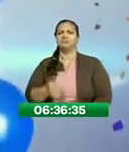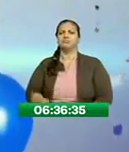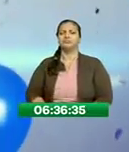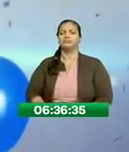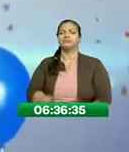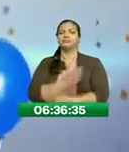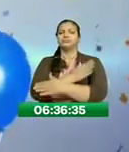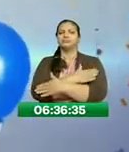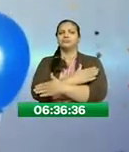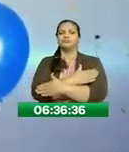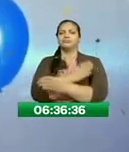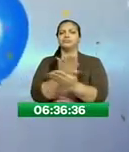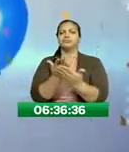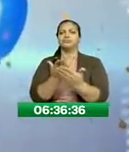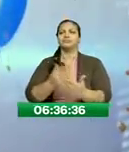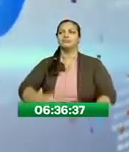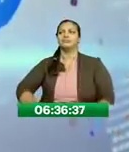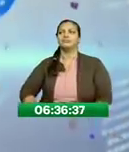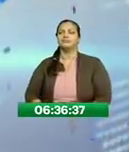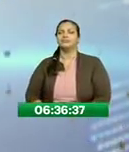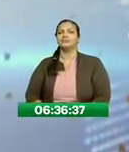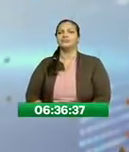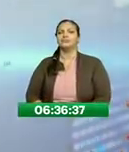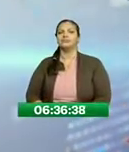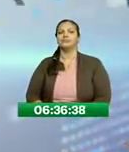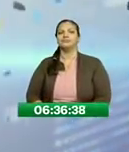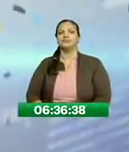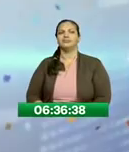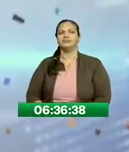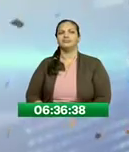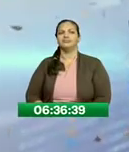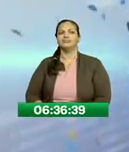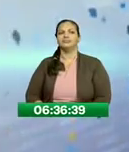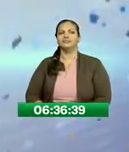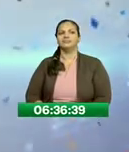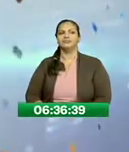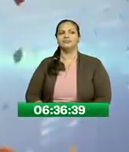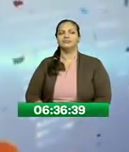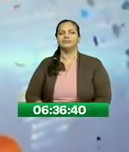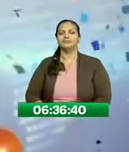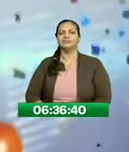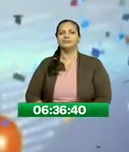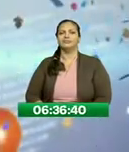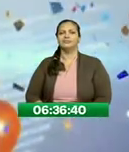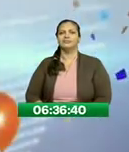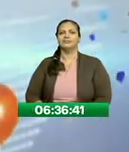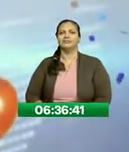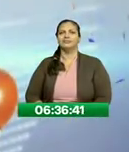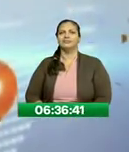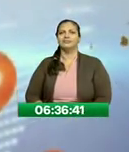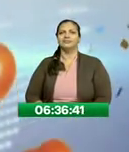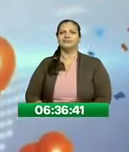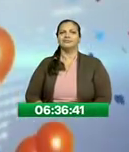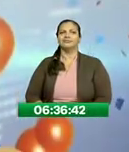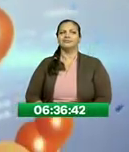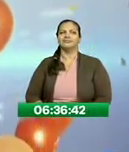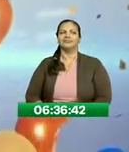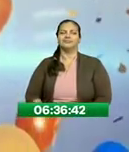¡Felicidades! Va a tener una Navidad linda usted con tantas aprobadas que ha tenido usted. ¡Claro!